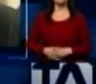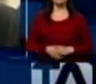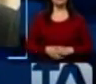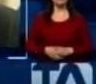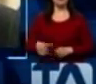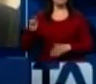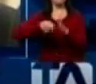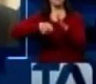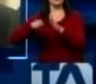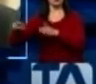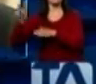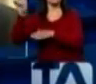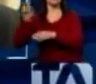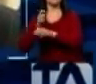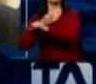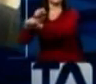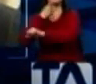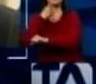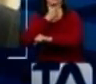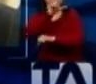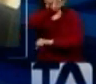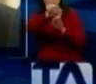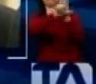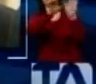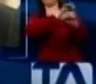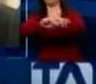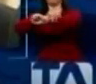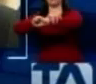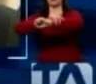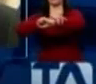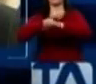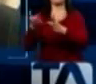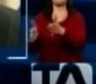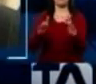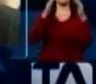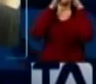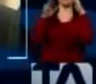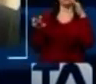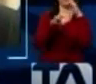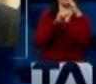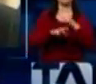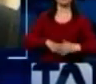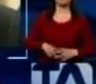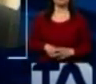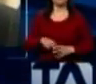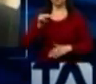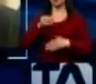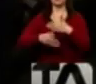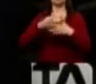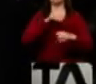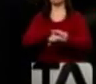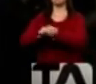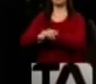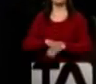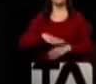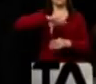es legal. Han sido detenidos de una manera arbitraria. Todavía estaba en trámite su refugio, no procede ninguna captura.